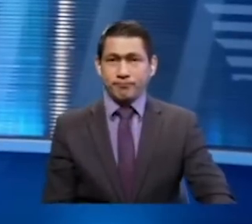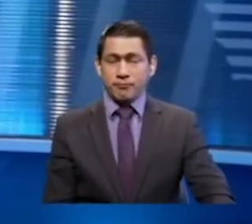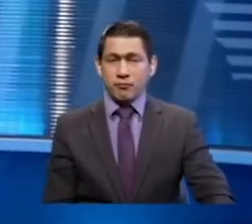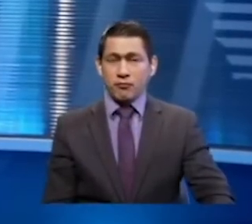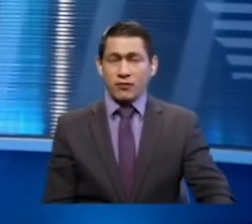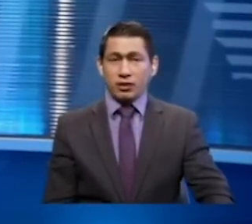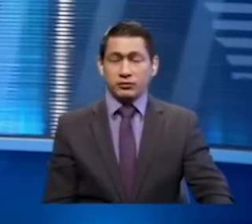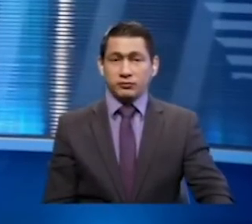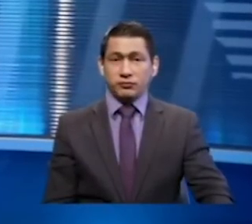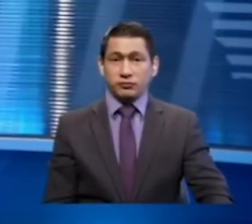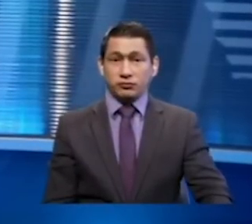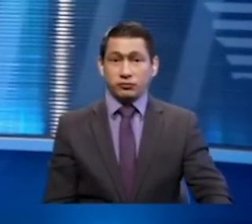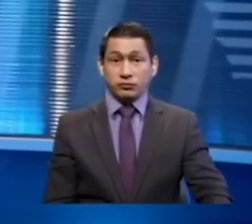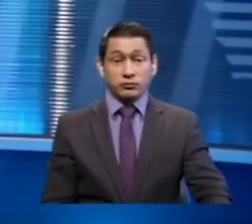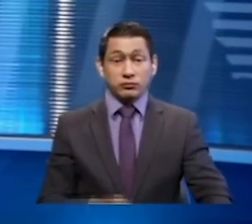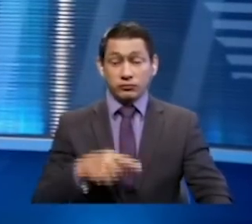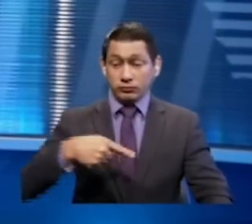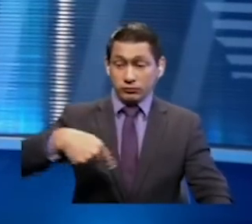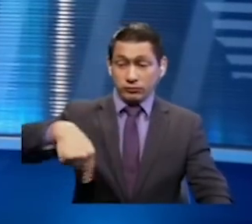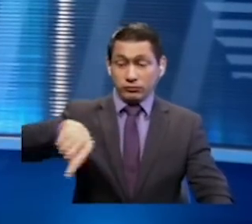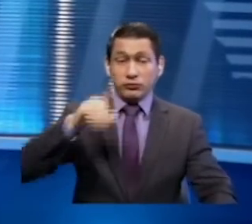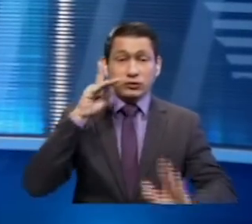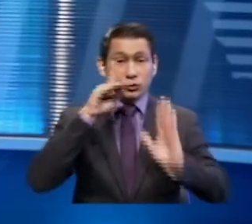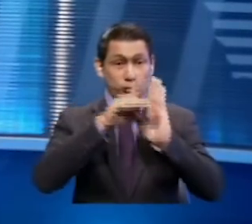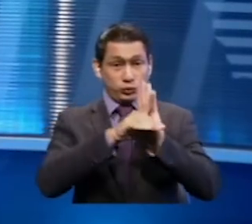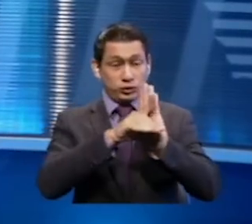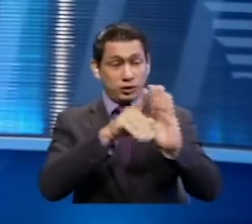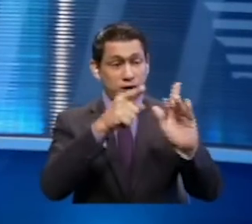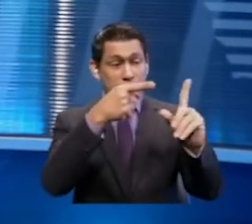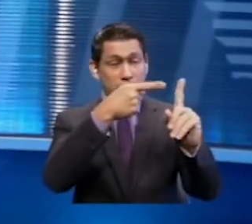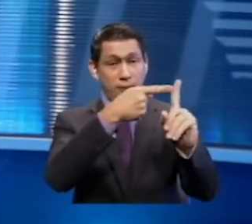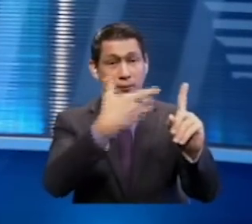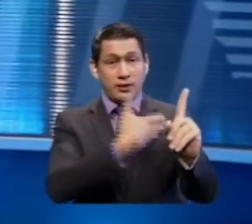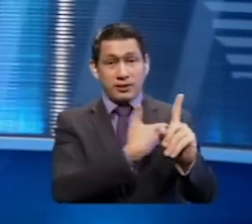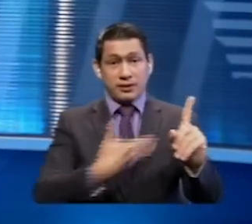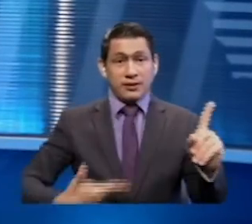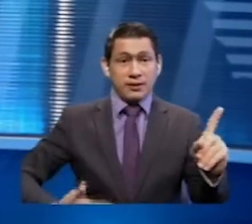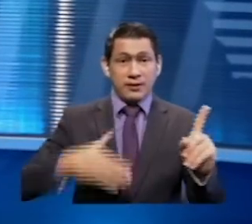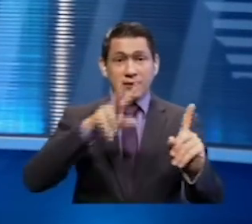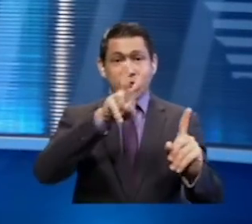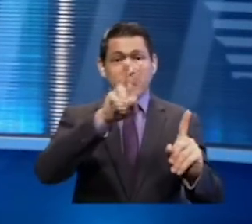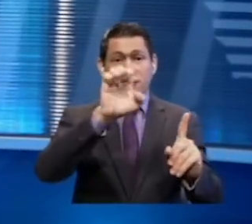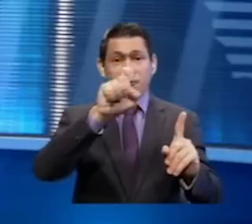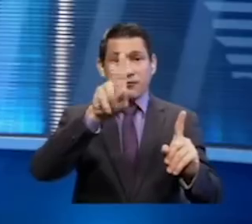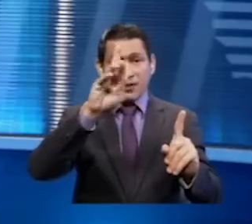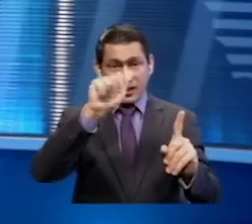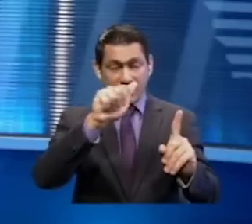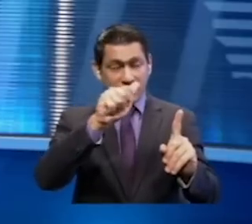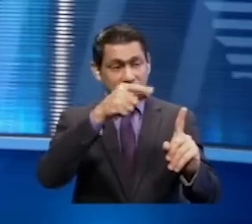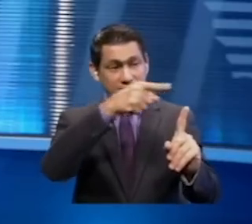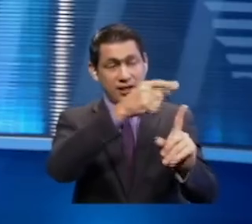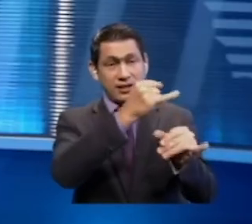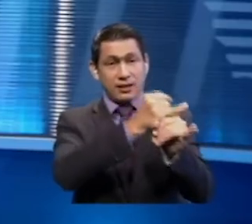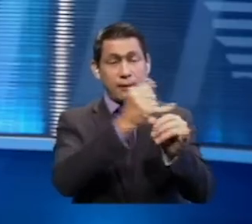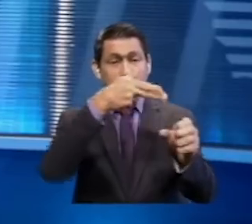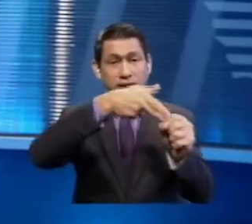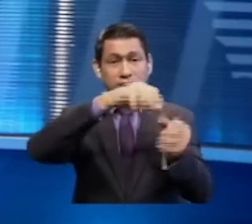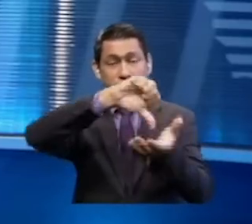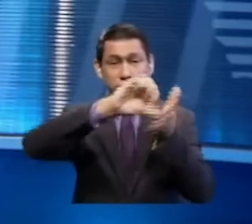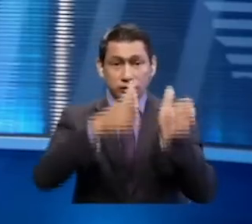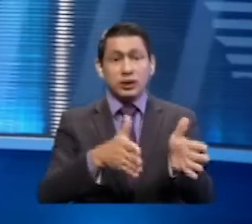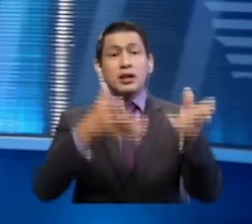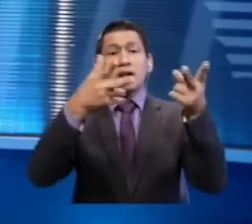Quienes denunciaron al presidente del Consejo de Participación Ciudadana, Allen Berbera, y a la prefecta del Guayas, Marcela Guiñaga, por el supuesto delito